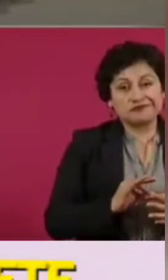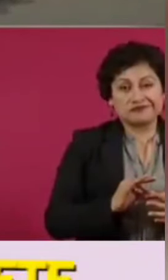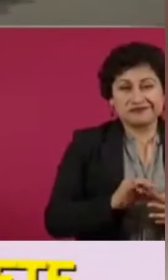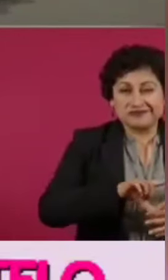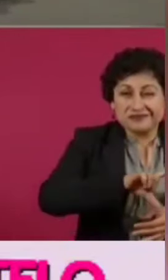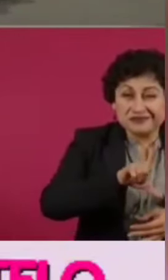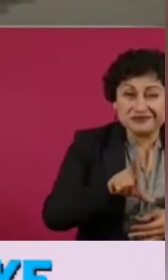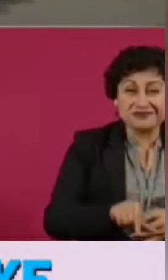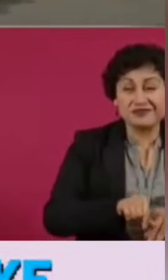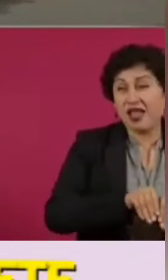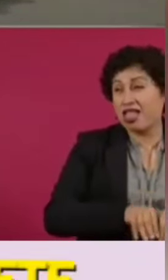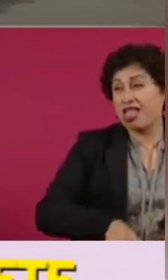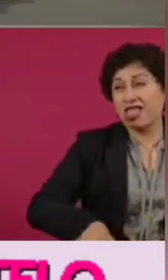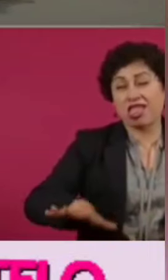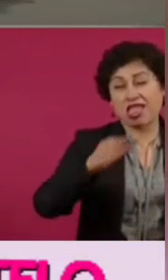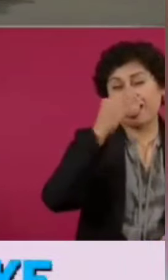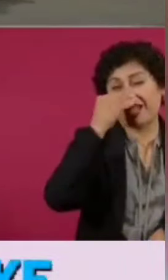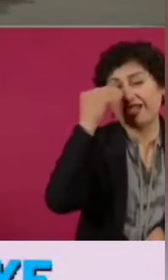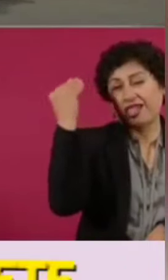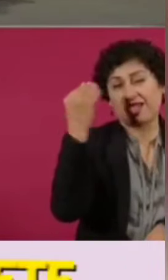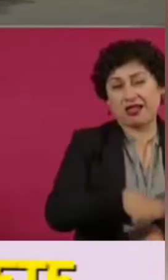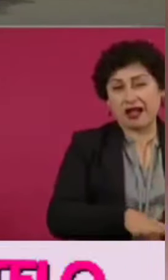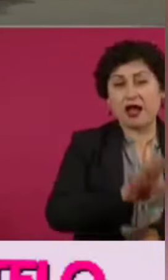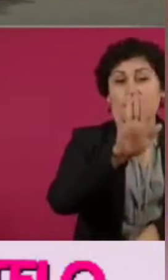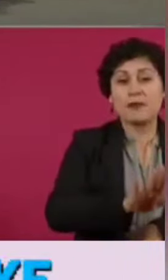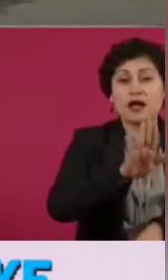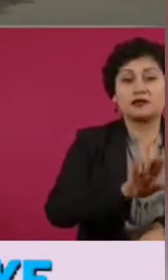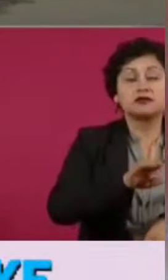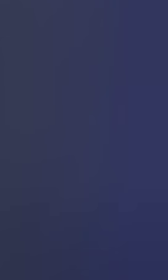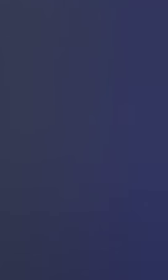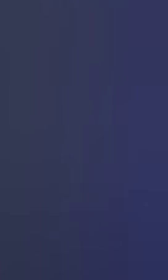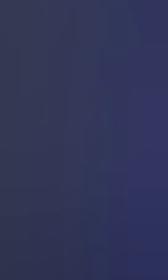mentiras sobre una supuesta censura contra la periodista.